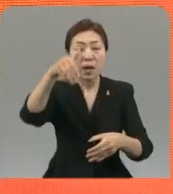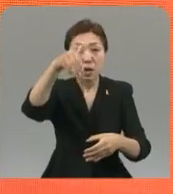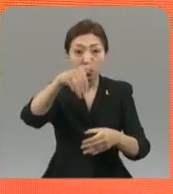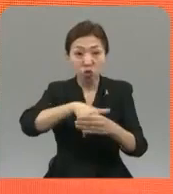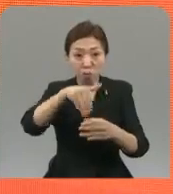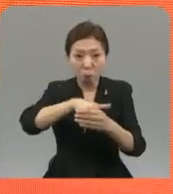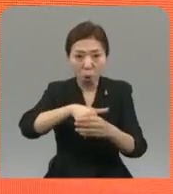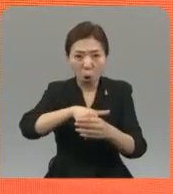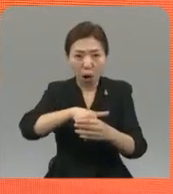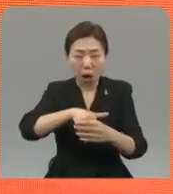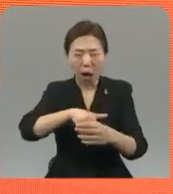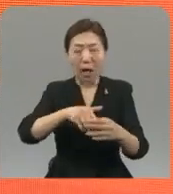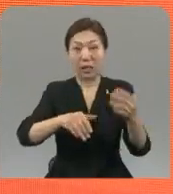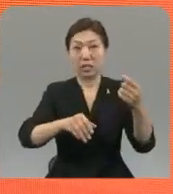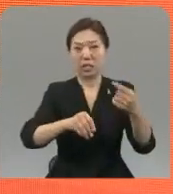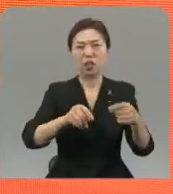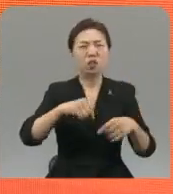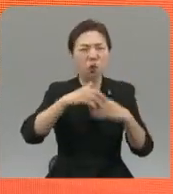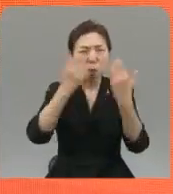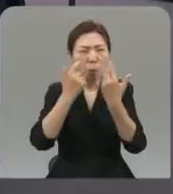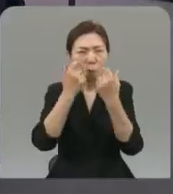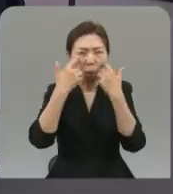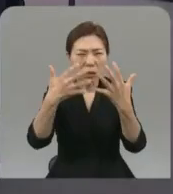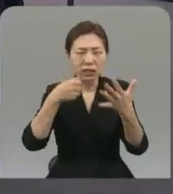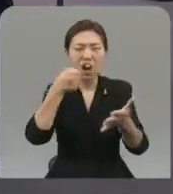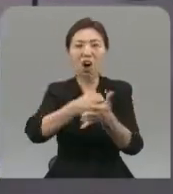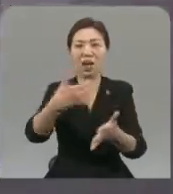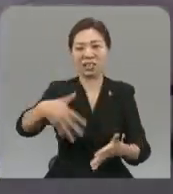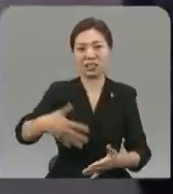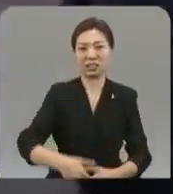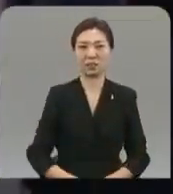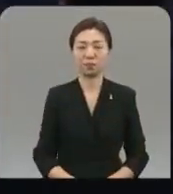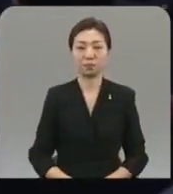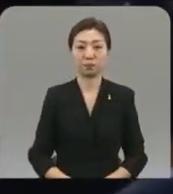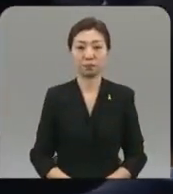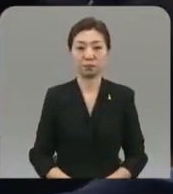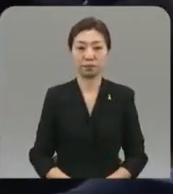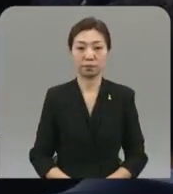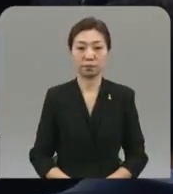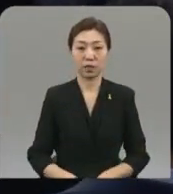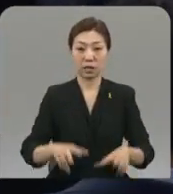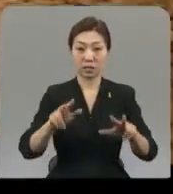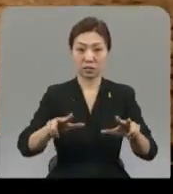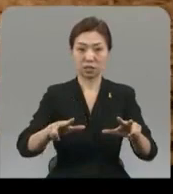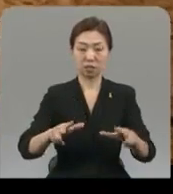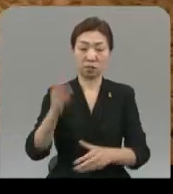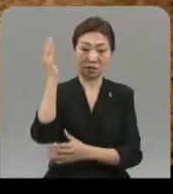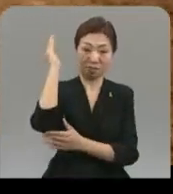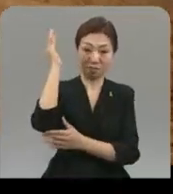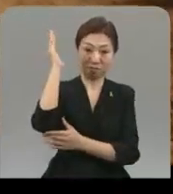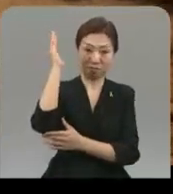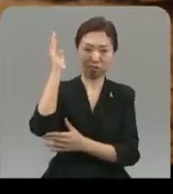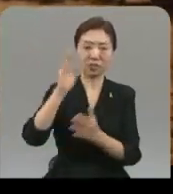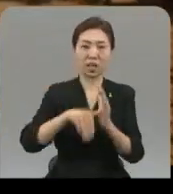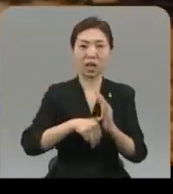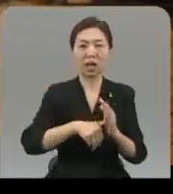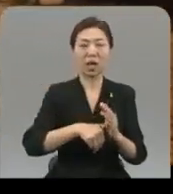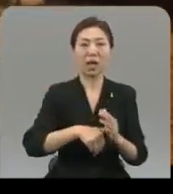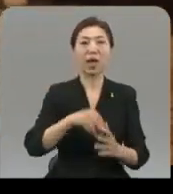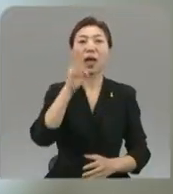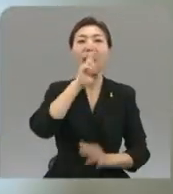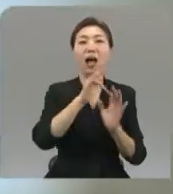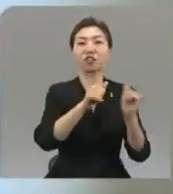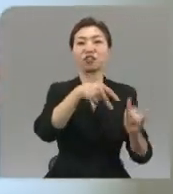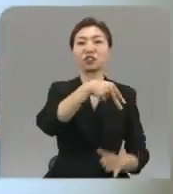o unos juegos olímpicos en el concurso por llegar a albergar la expo mundial 2030 usan compite con riat de Arabia